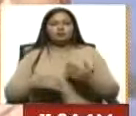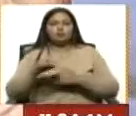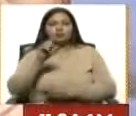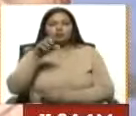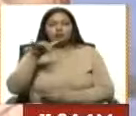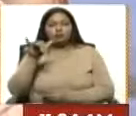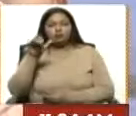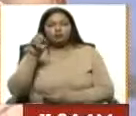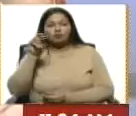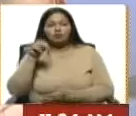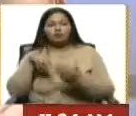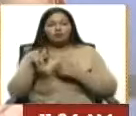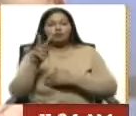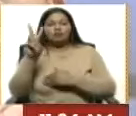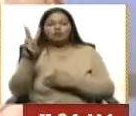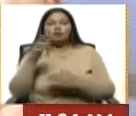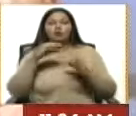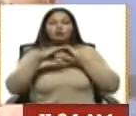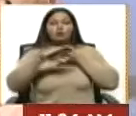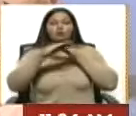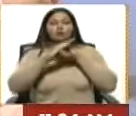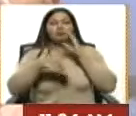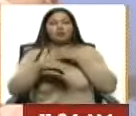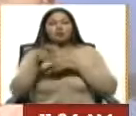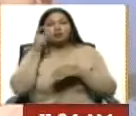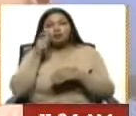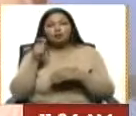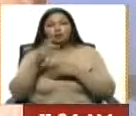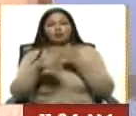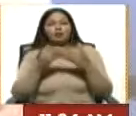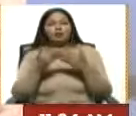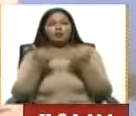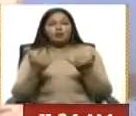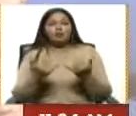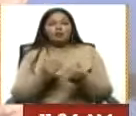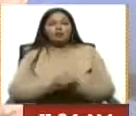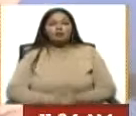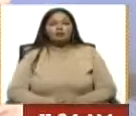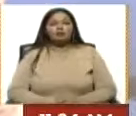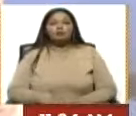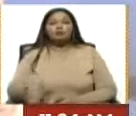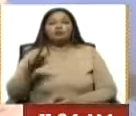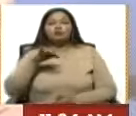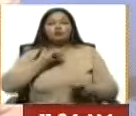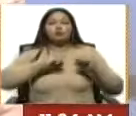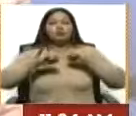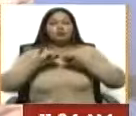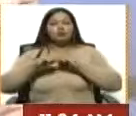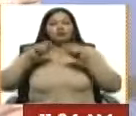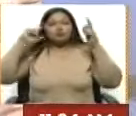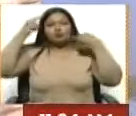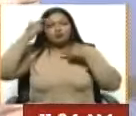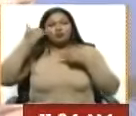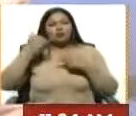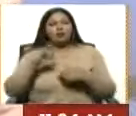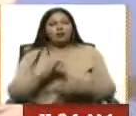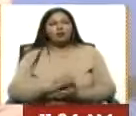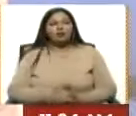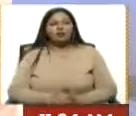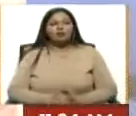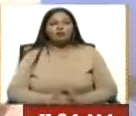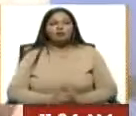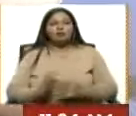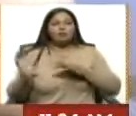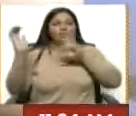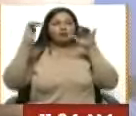sale con dos autobuses y anda de pueblo en pueblo como alma en pena. Donde se moviliza el chavismo, lo que hay es una